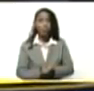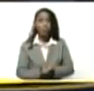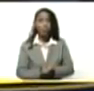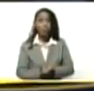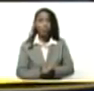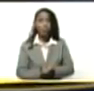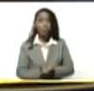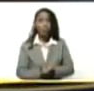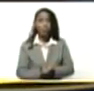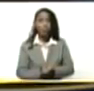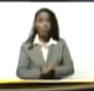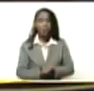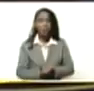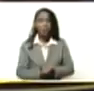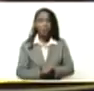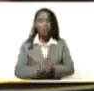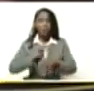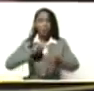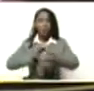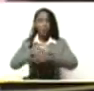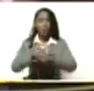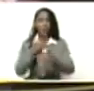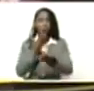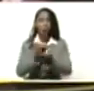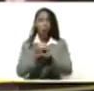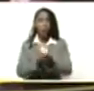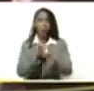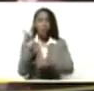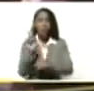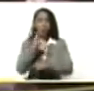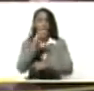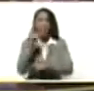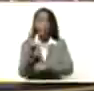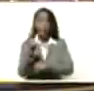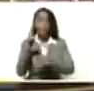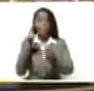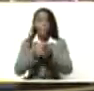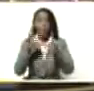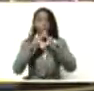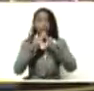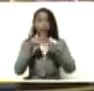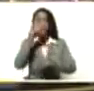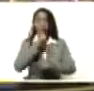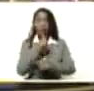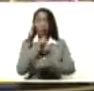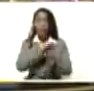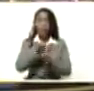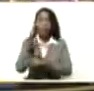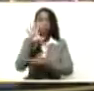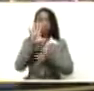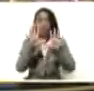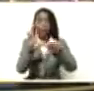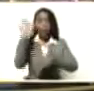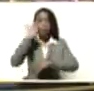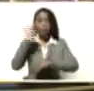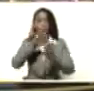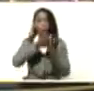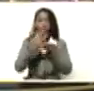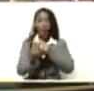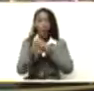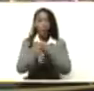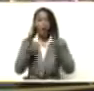correcto esto rodríguez propone si de esas 500 mil viviendas por año apartamos el 10 por ciento para los barrios de la gran